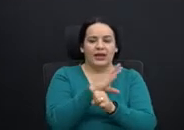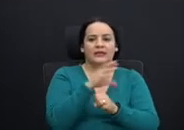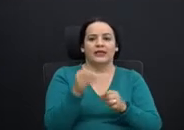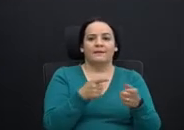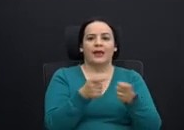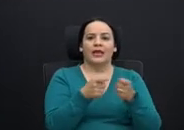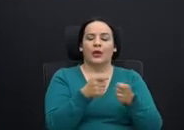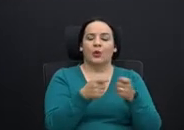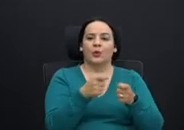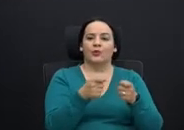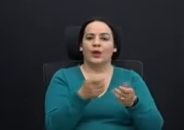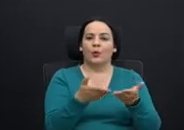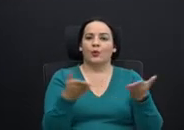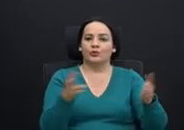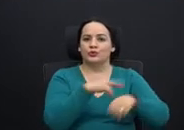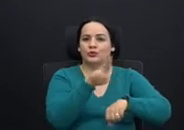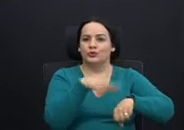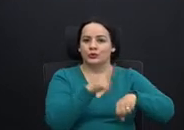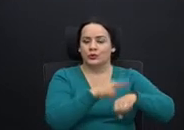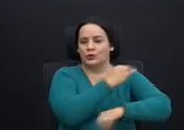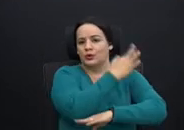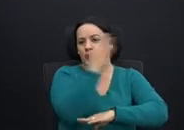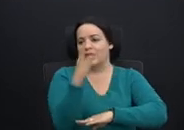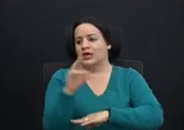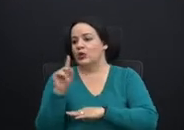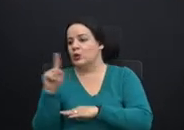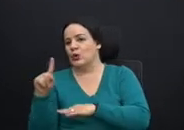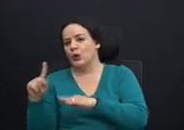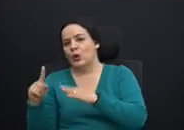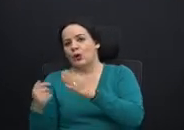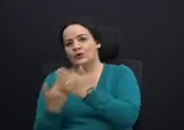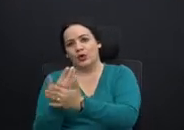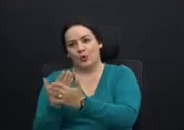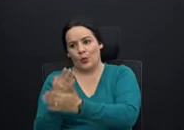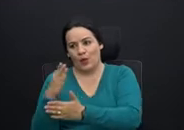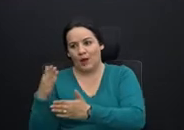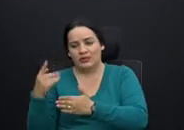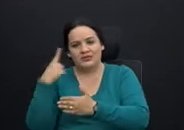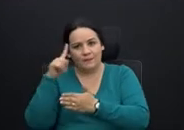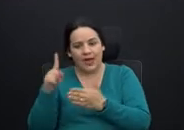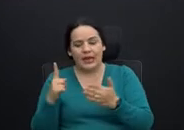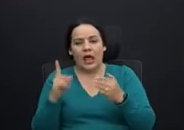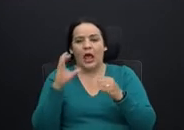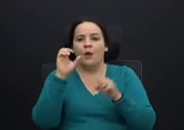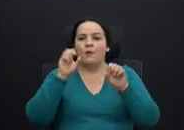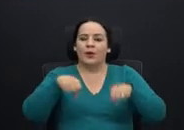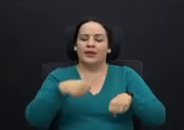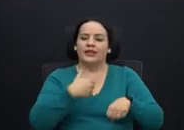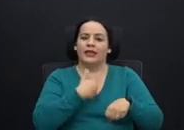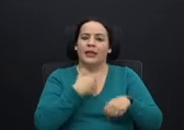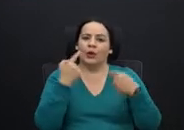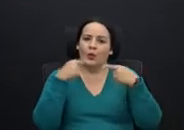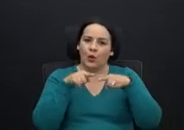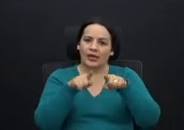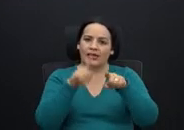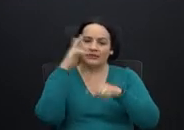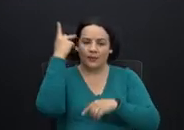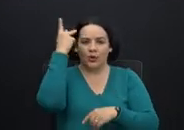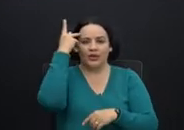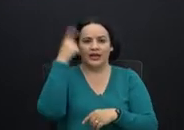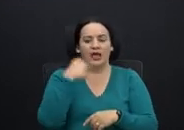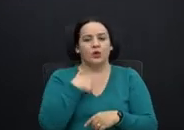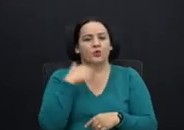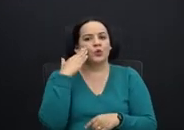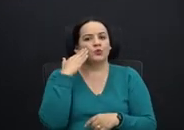no renovables para buscar mayor coherencia política. Por supuesto que mucho depende del jerarca, y yo sé que yo no